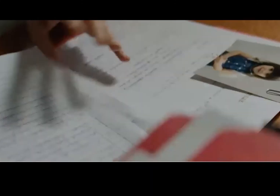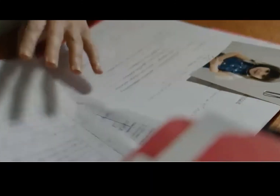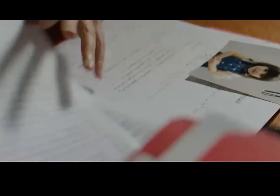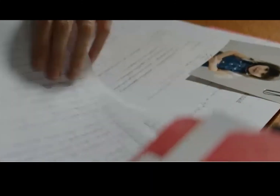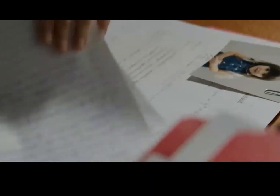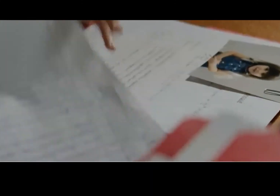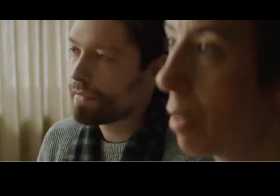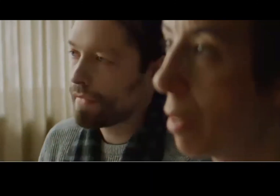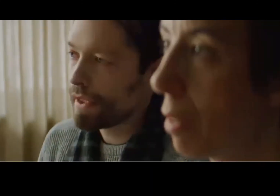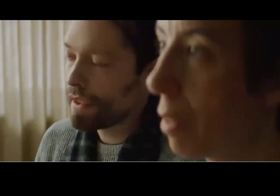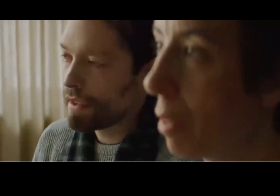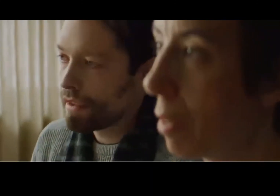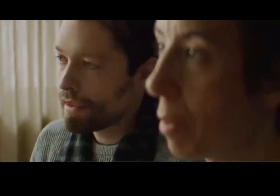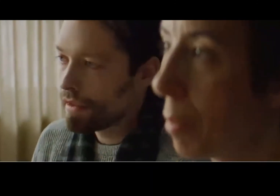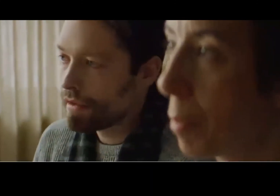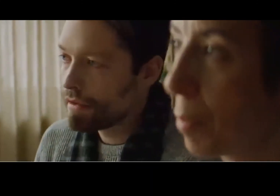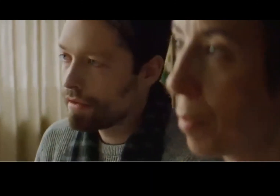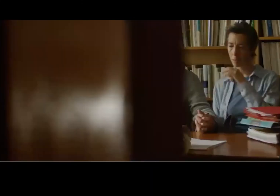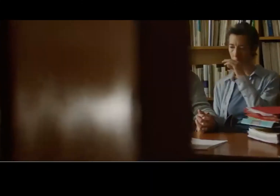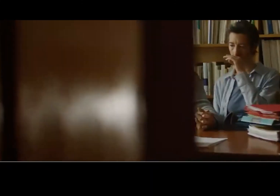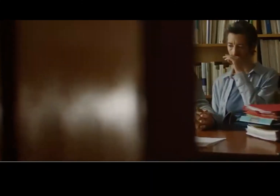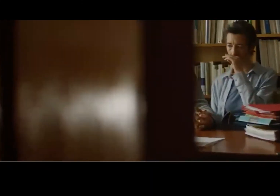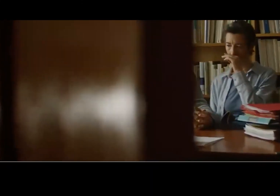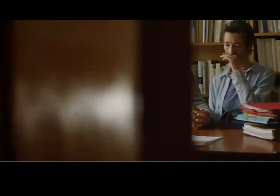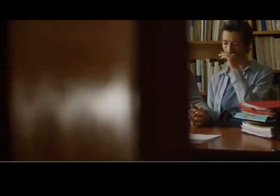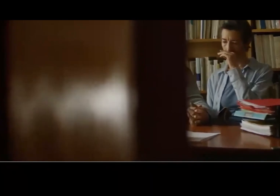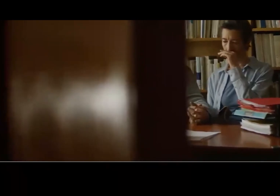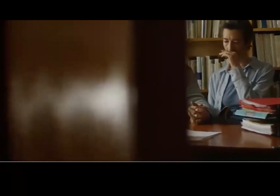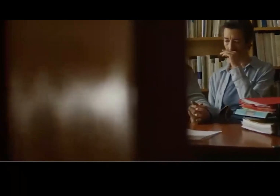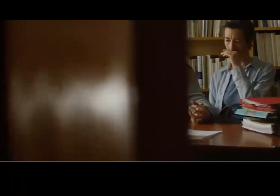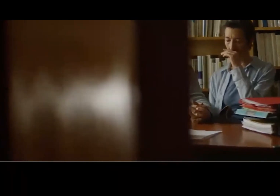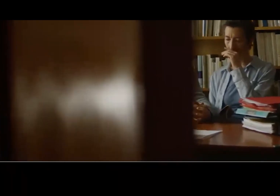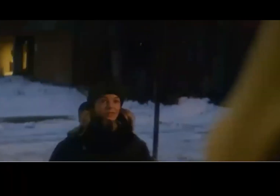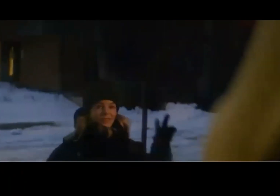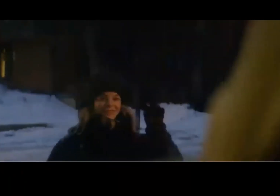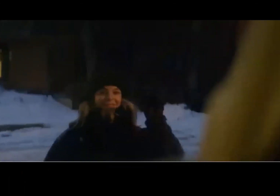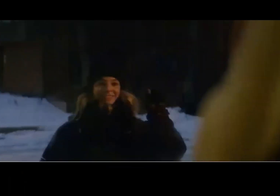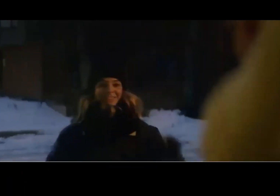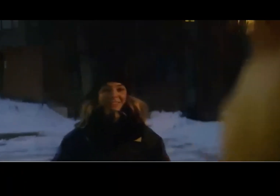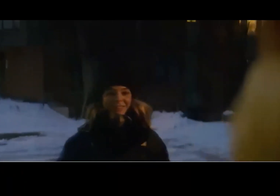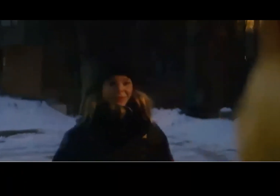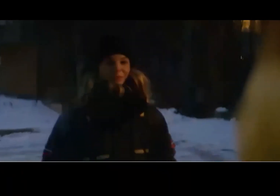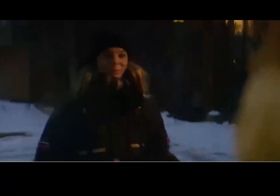And when I was diagnosed with an autism spectrum disorder, they understood